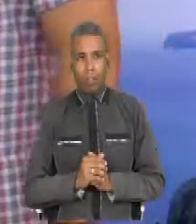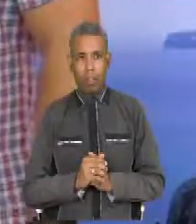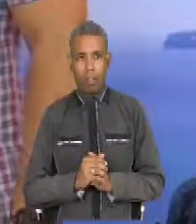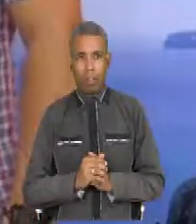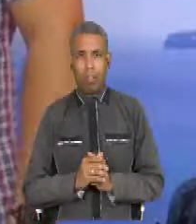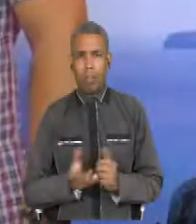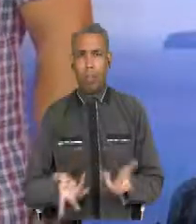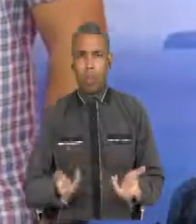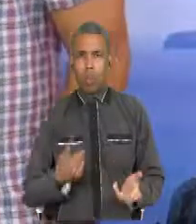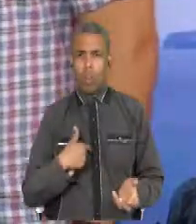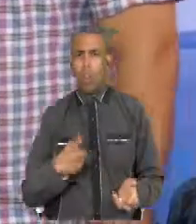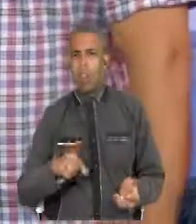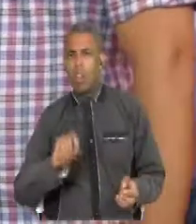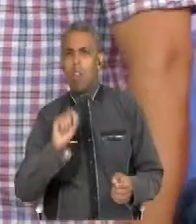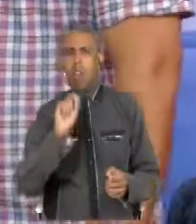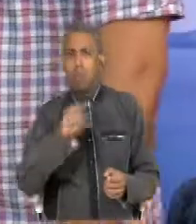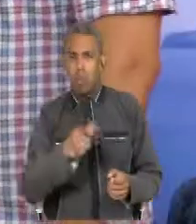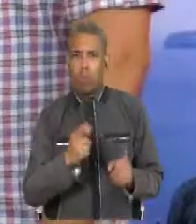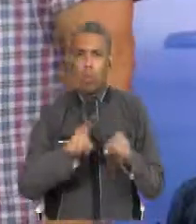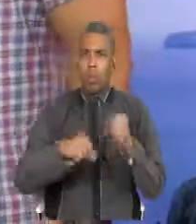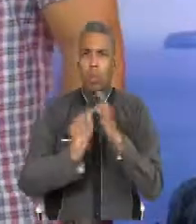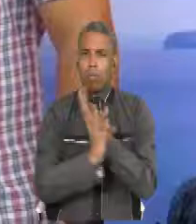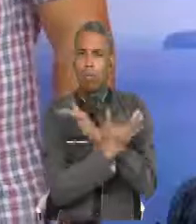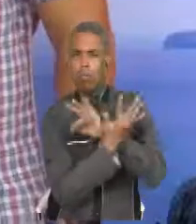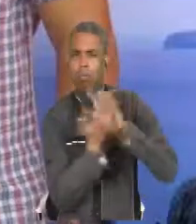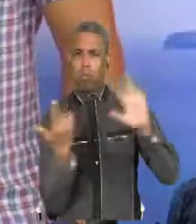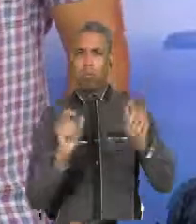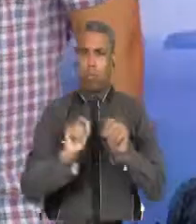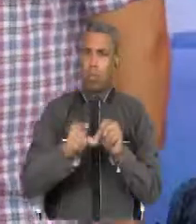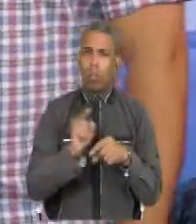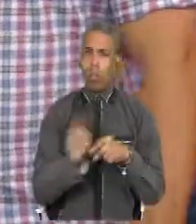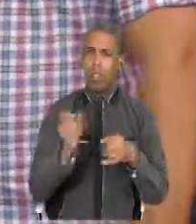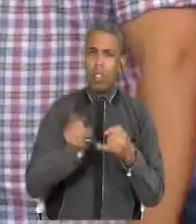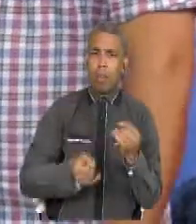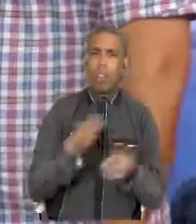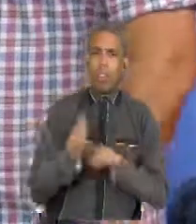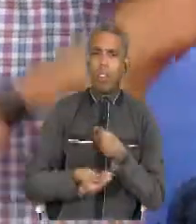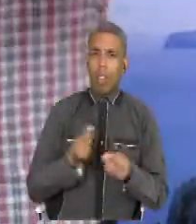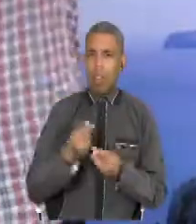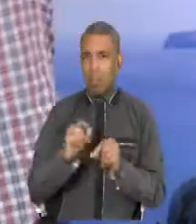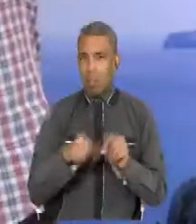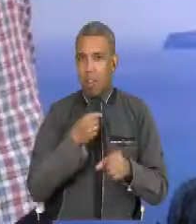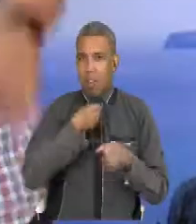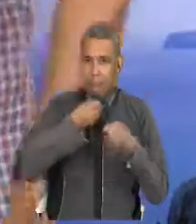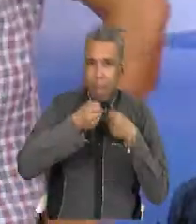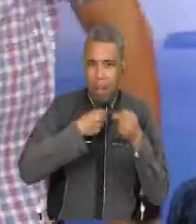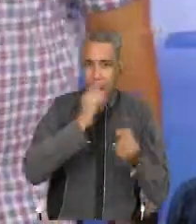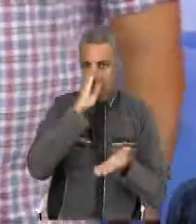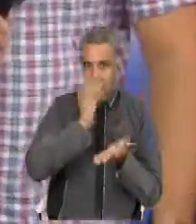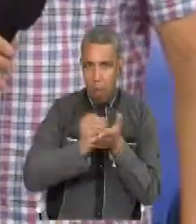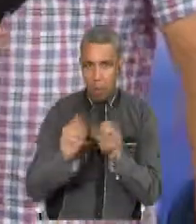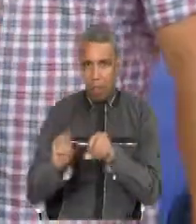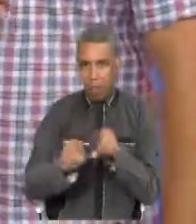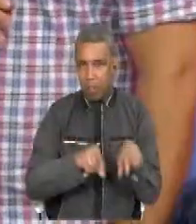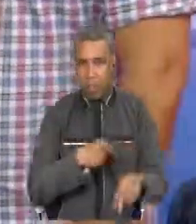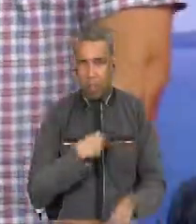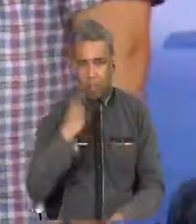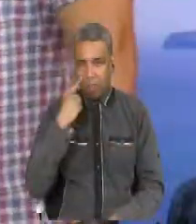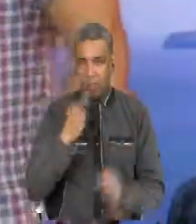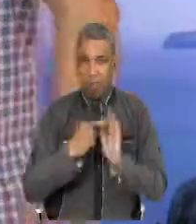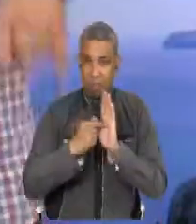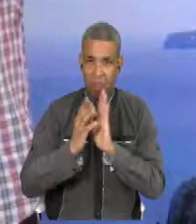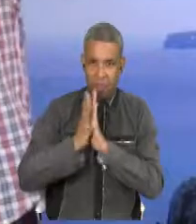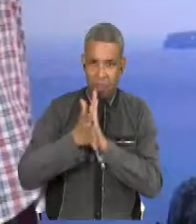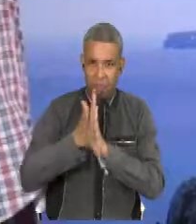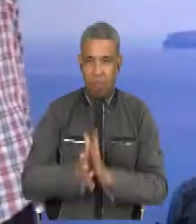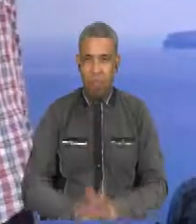qué hacen los fines de semana en Barranca Bermeja los barranqueños, y bueno, vamos a ver qué fue lo que nos dijeron y vamos ya volvemos a, ver qué pasa. A hablar de toda esta carrera